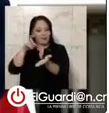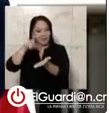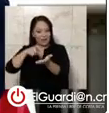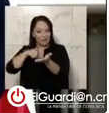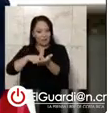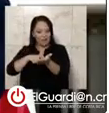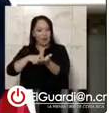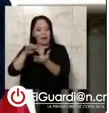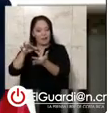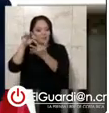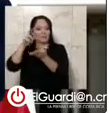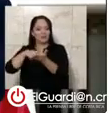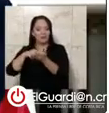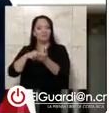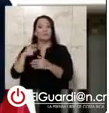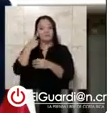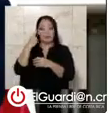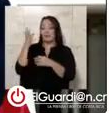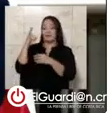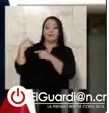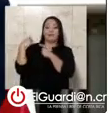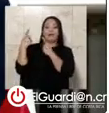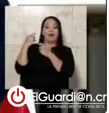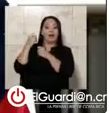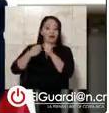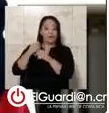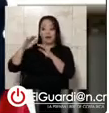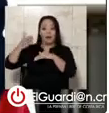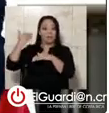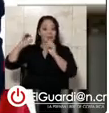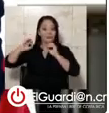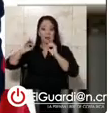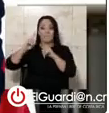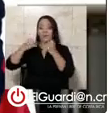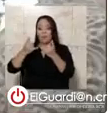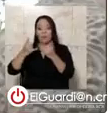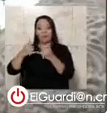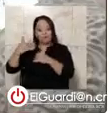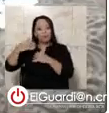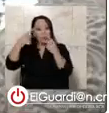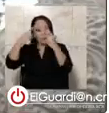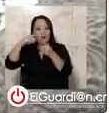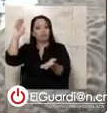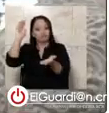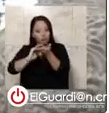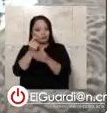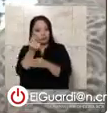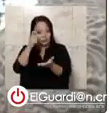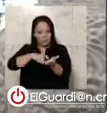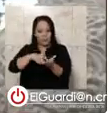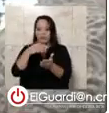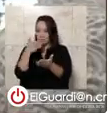Y eso teníamos 17 años y llevamos varios años desde que usted efectivamente, señor a amortizar presidente. la tarjeta. Eso es muy